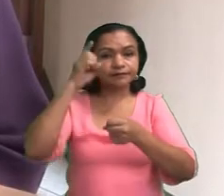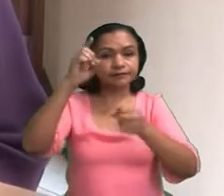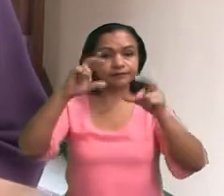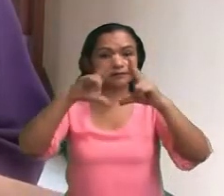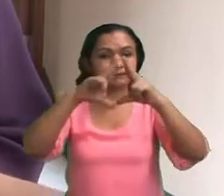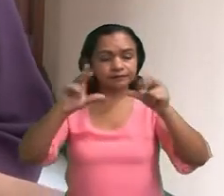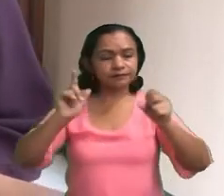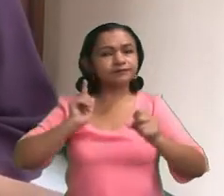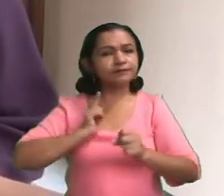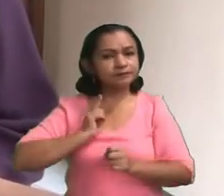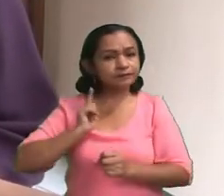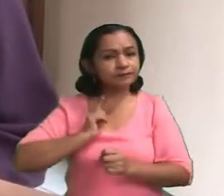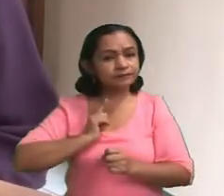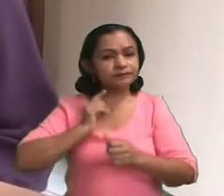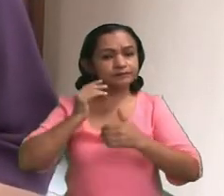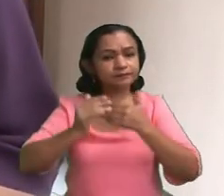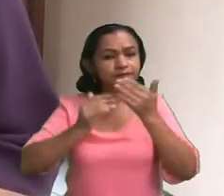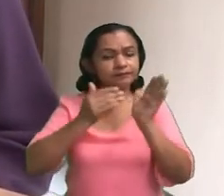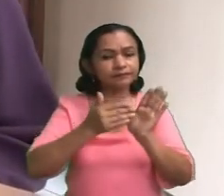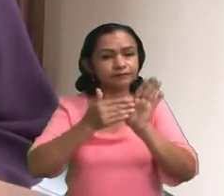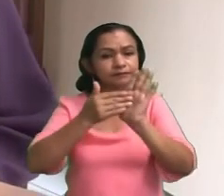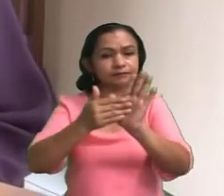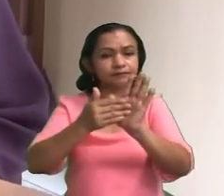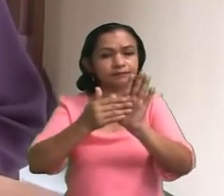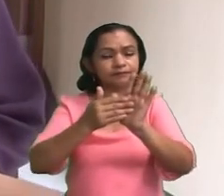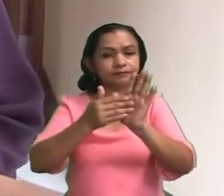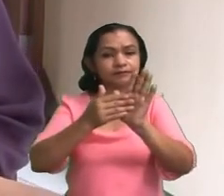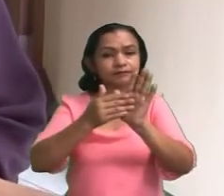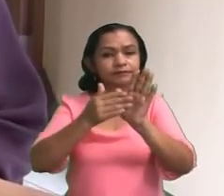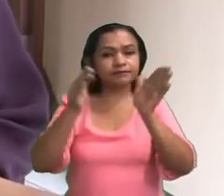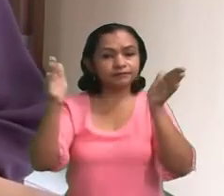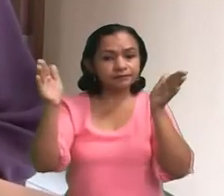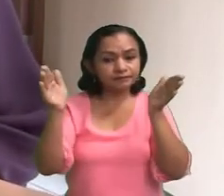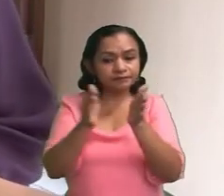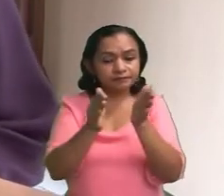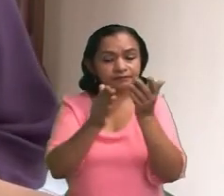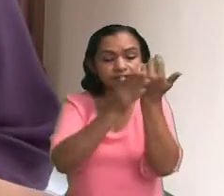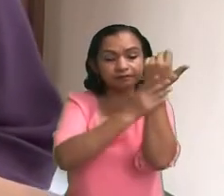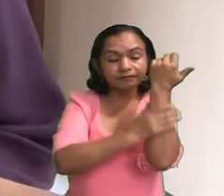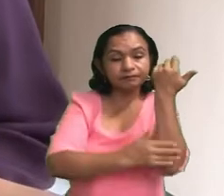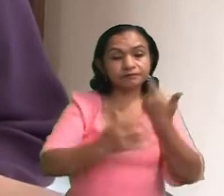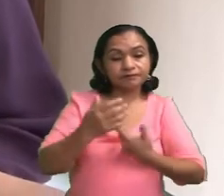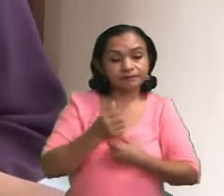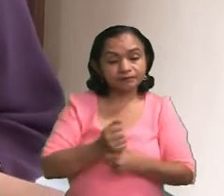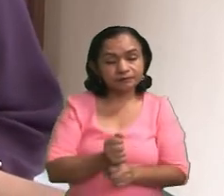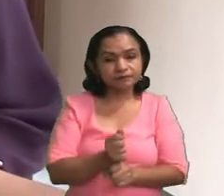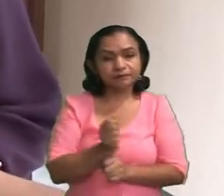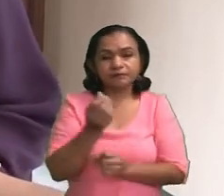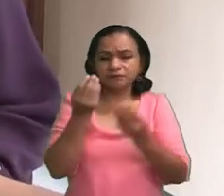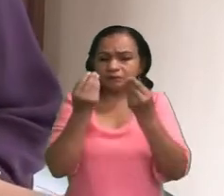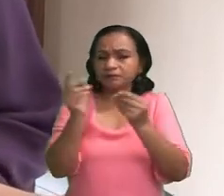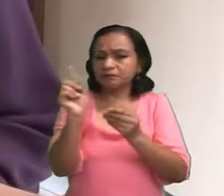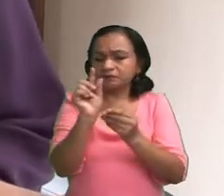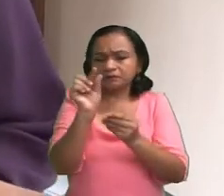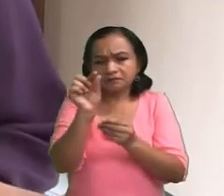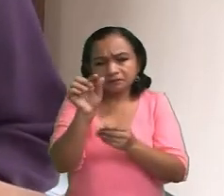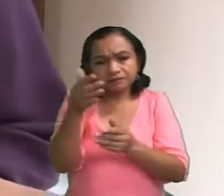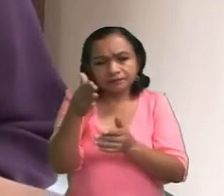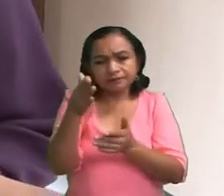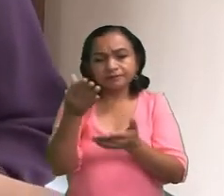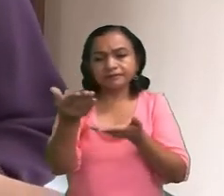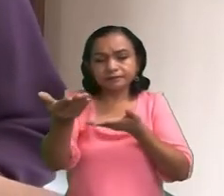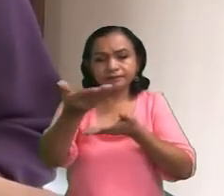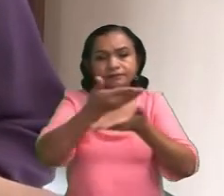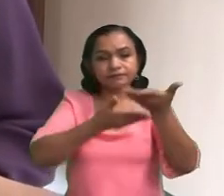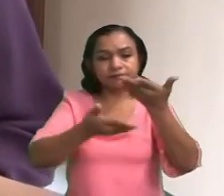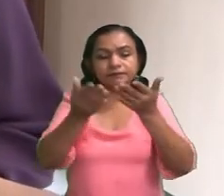hemos venido presentando en términos de reducir pobreza y hambre. Compartimos el dato